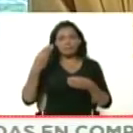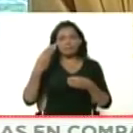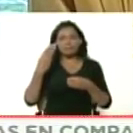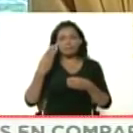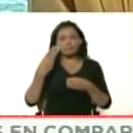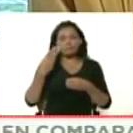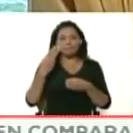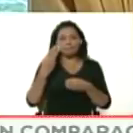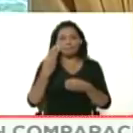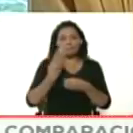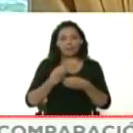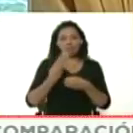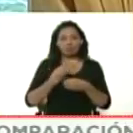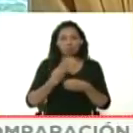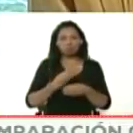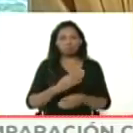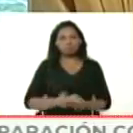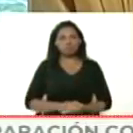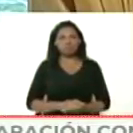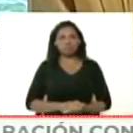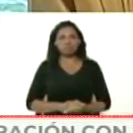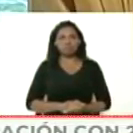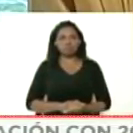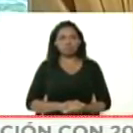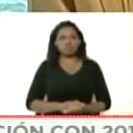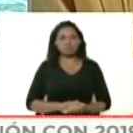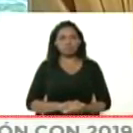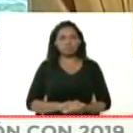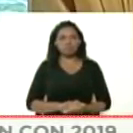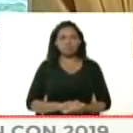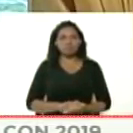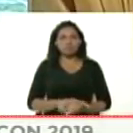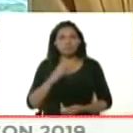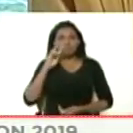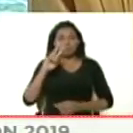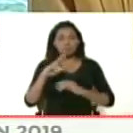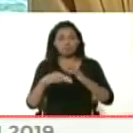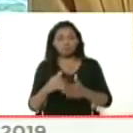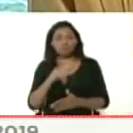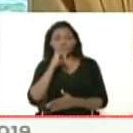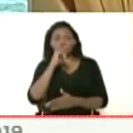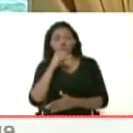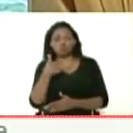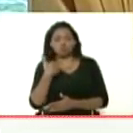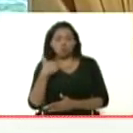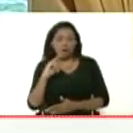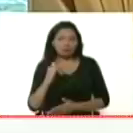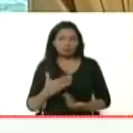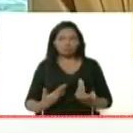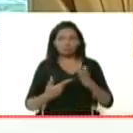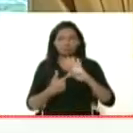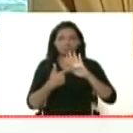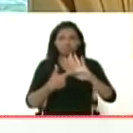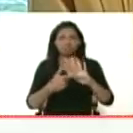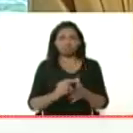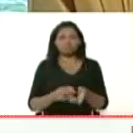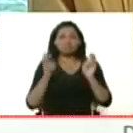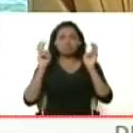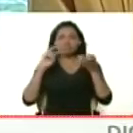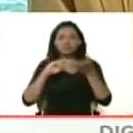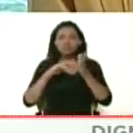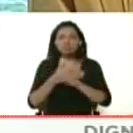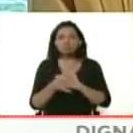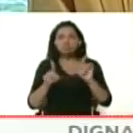etcétera. En segundo lugar, precisamente uno de los anuncios que traigo, el tema de